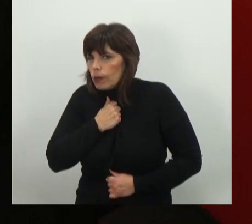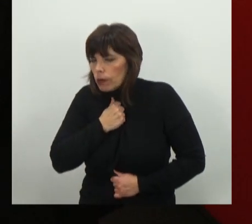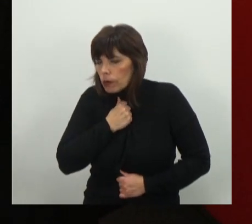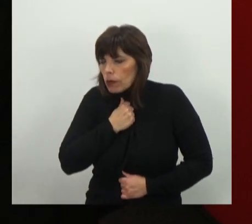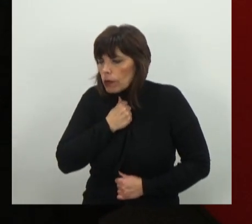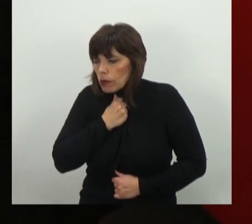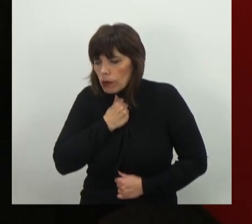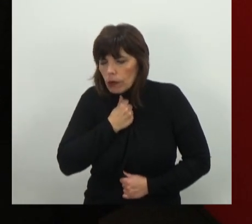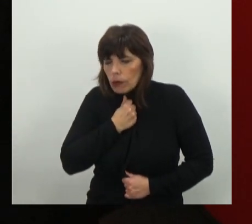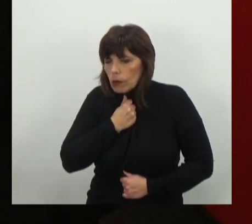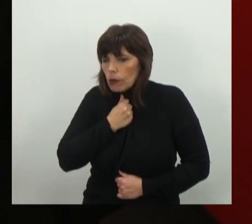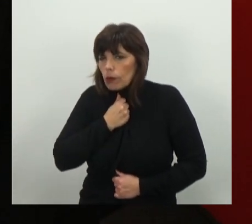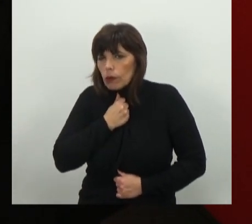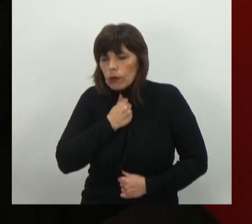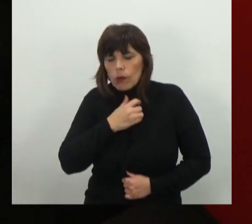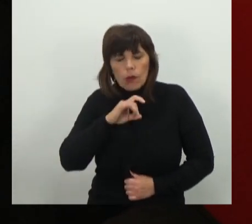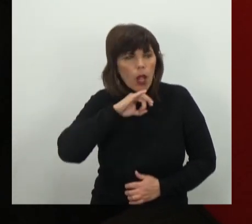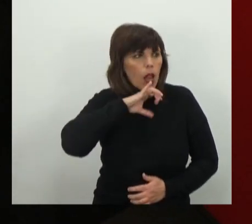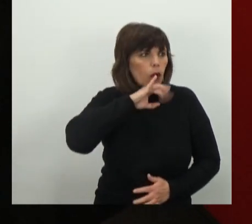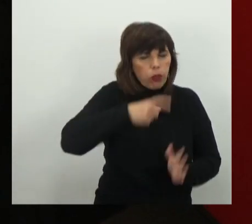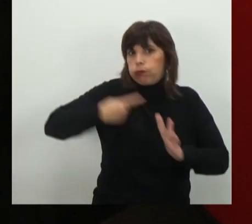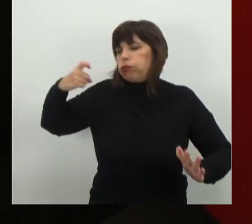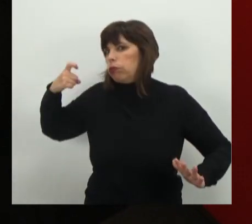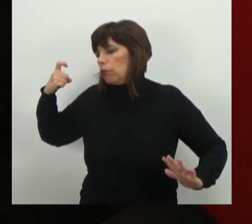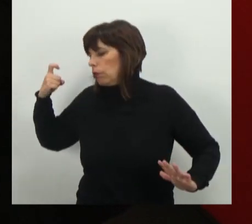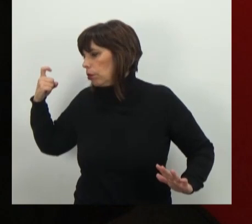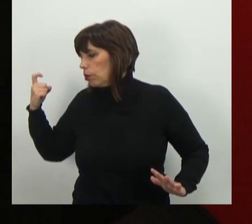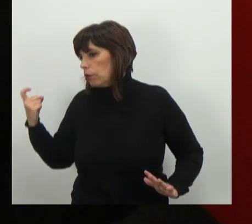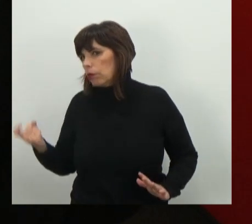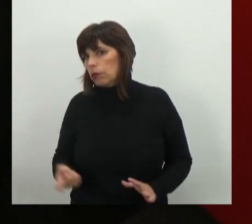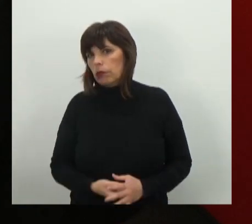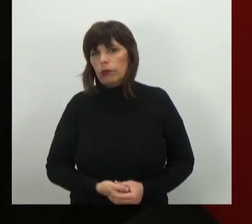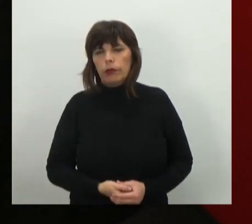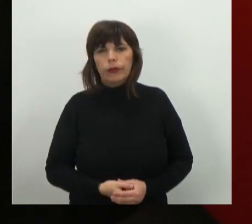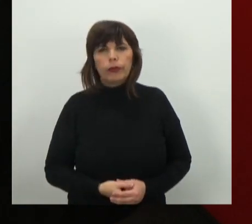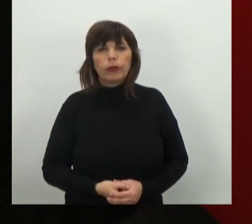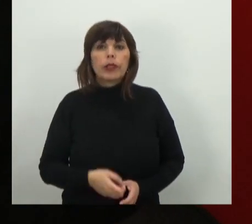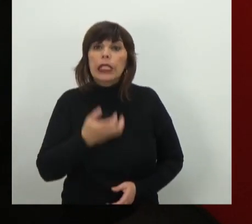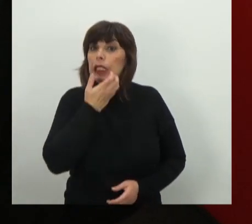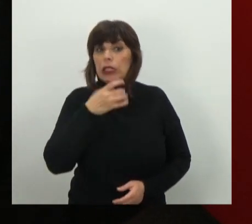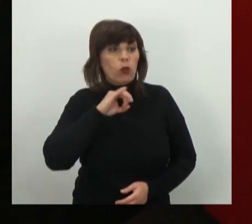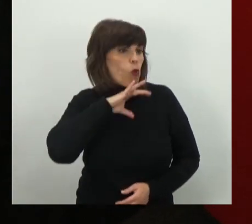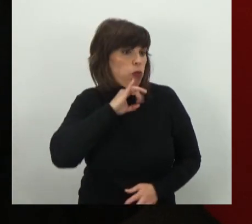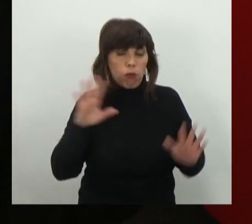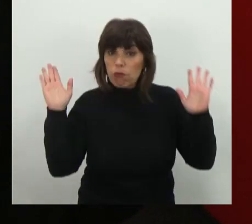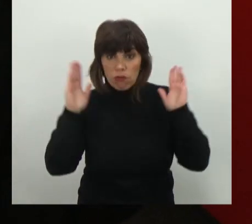ahoga. Te quita el gozo. Y queridos, si no hay gozo,